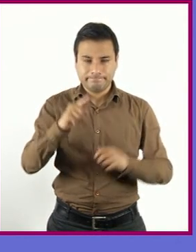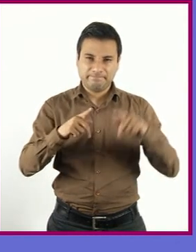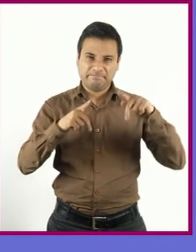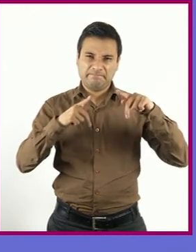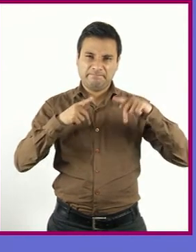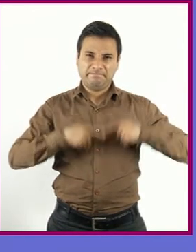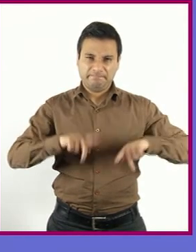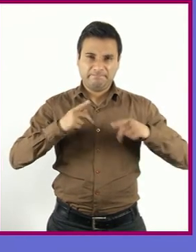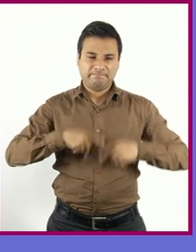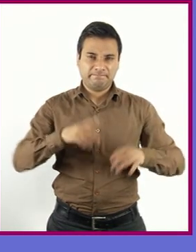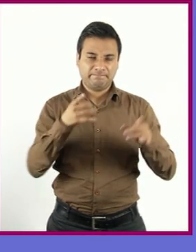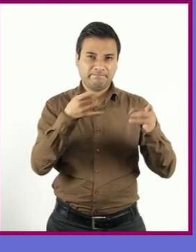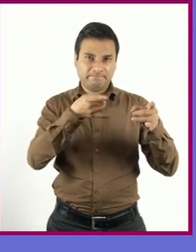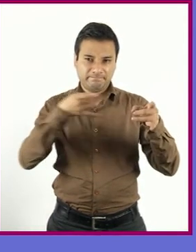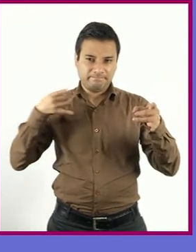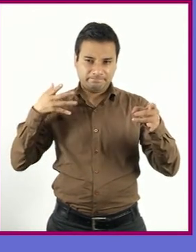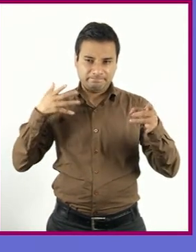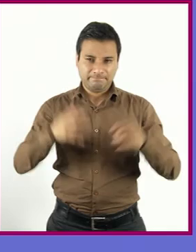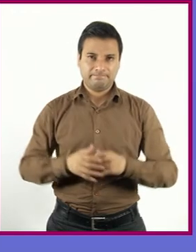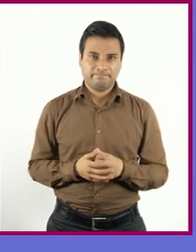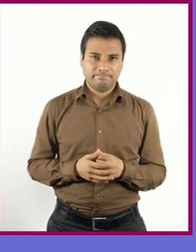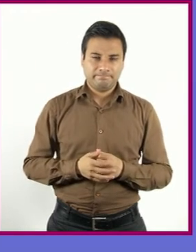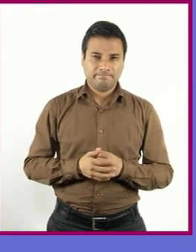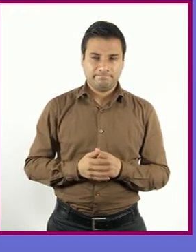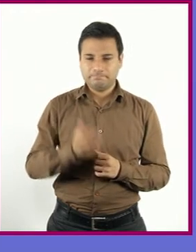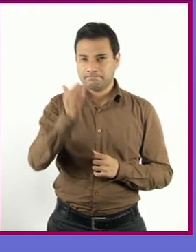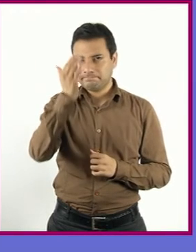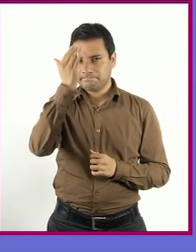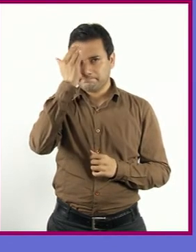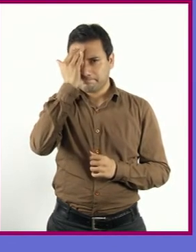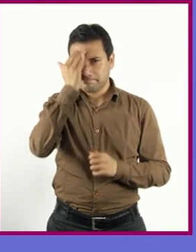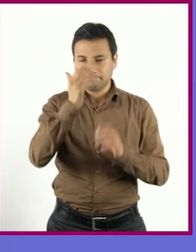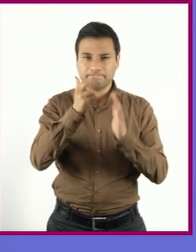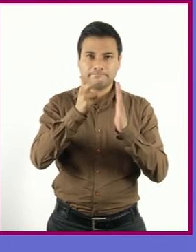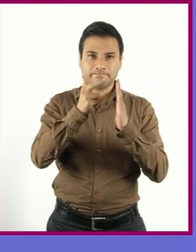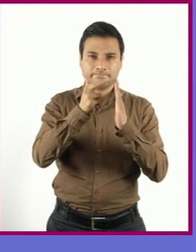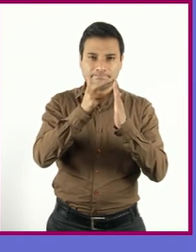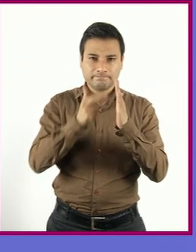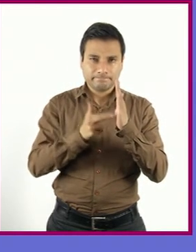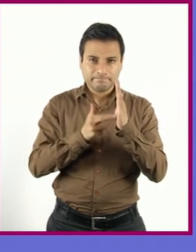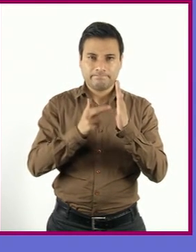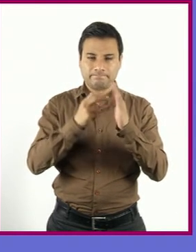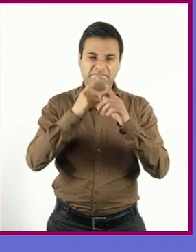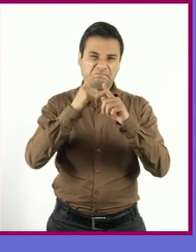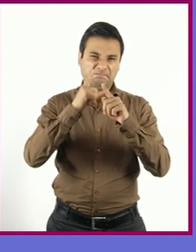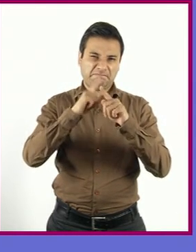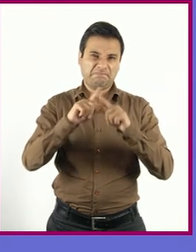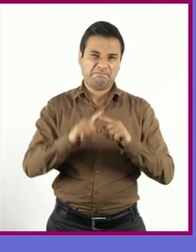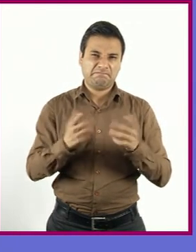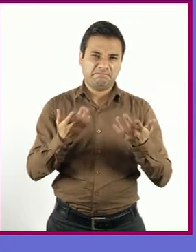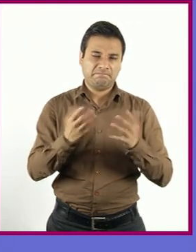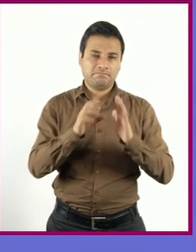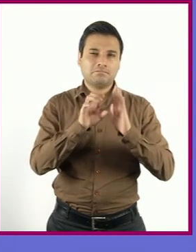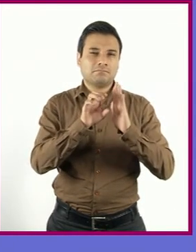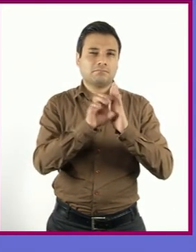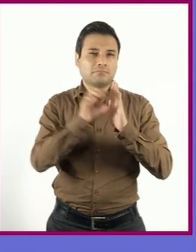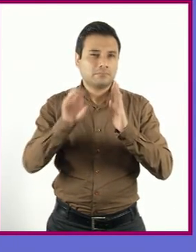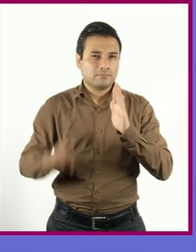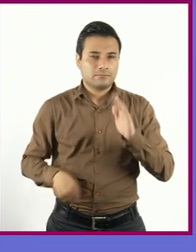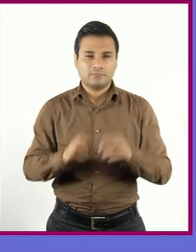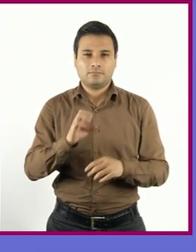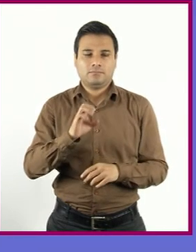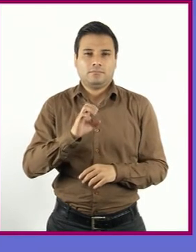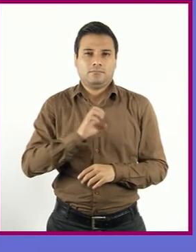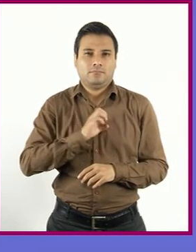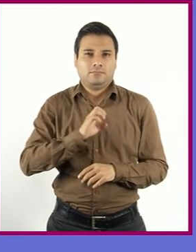el practicante al deporte conozca las reglas deportivas. En el caso de los entrenadores, para